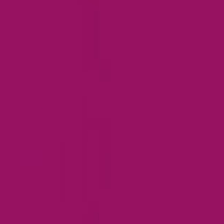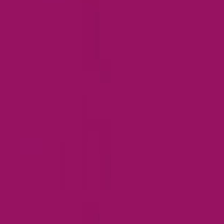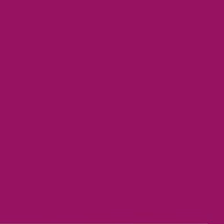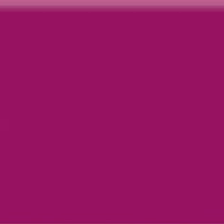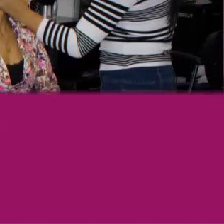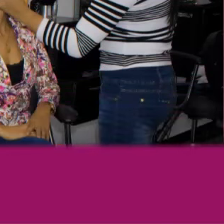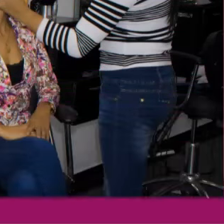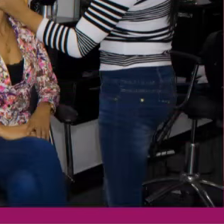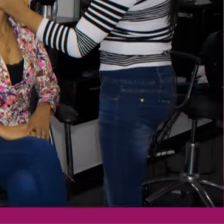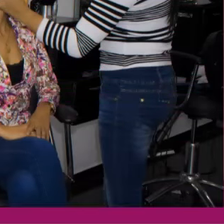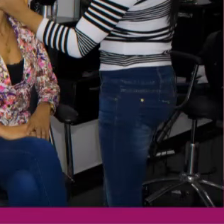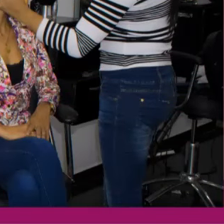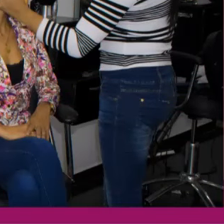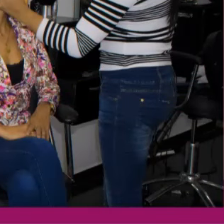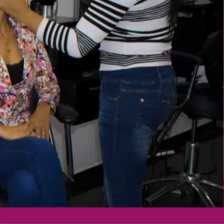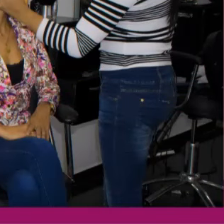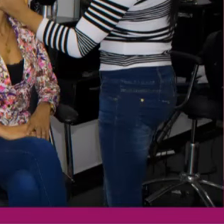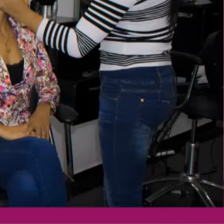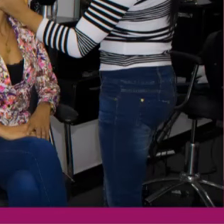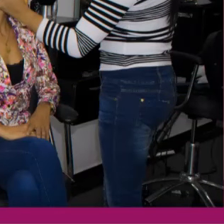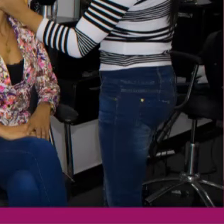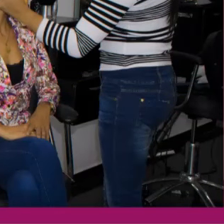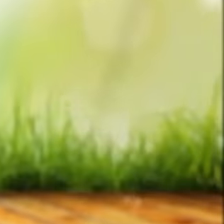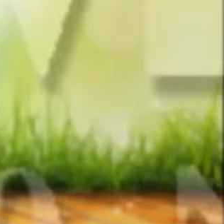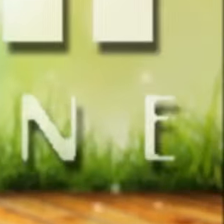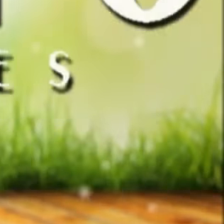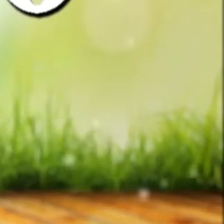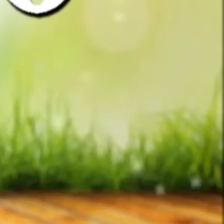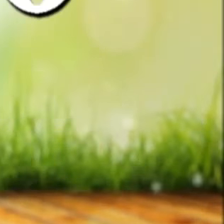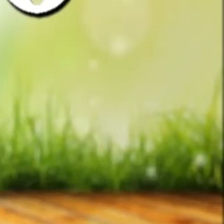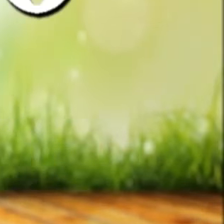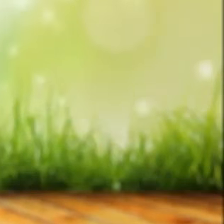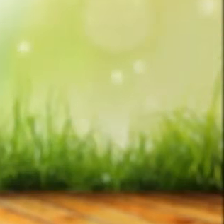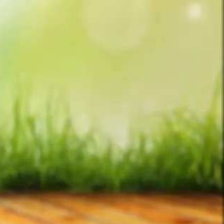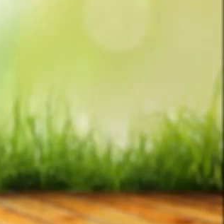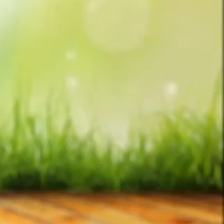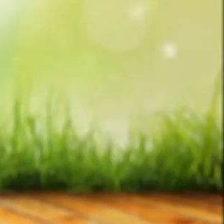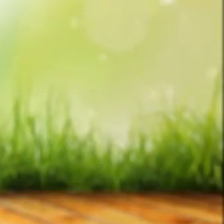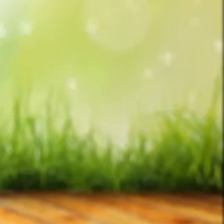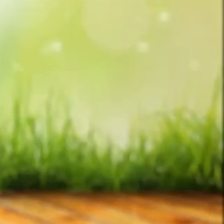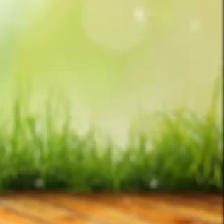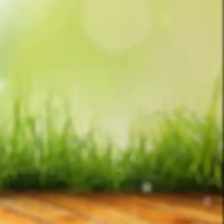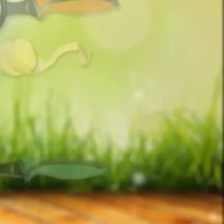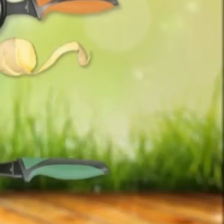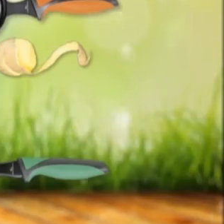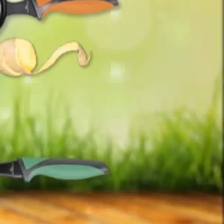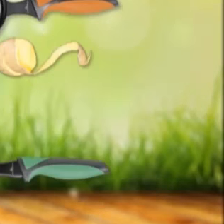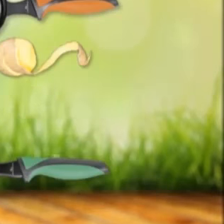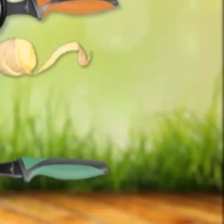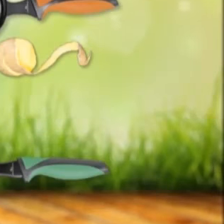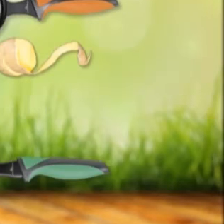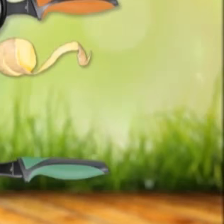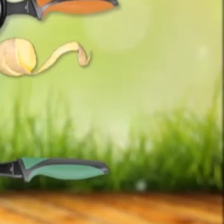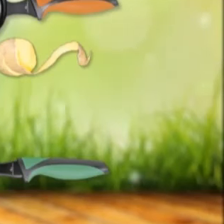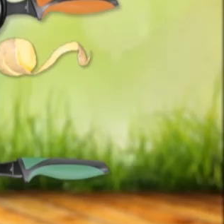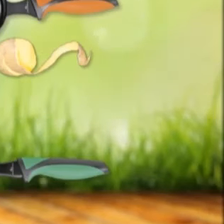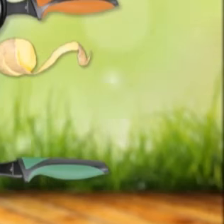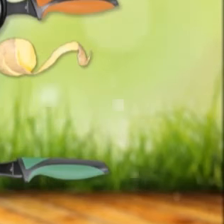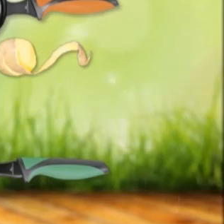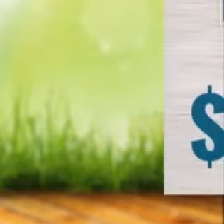imagen, belleza y estilo en un solo lugar. El Tiempo Colecciones te trae el curso básico de cocina, más utensilios